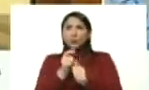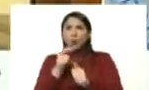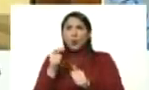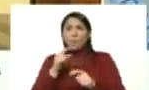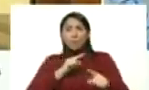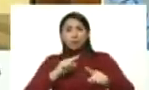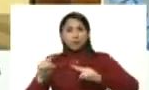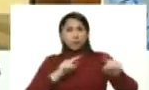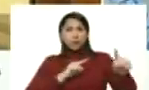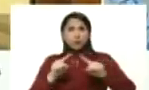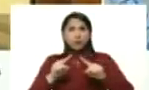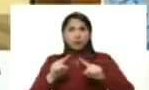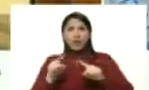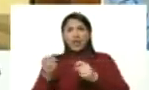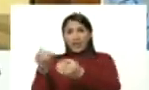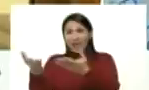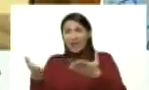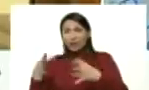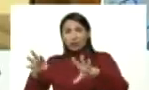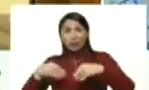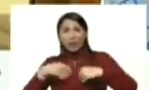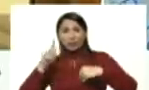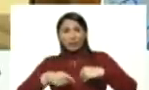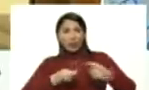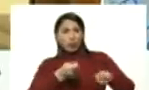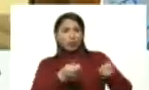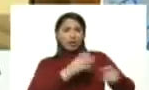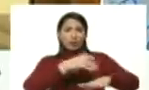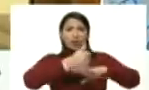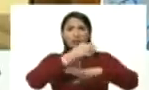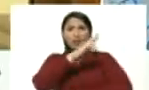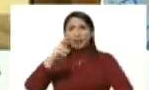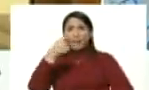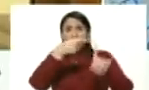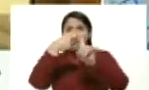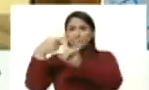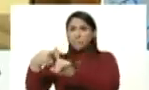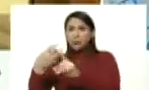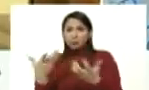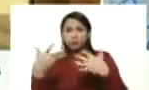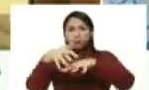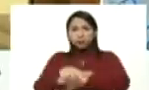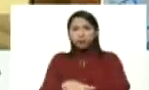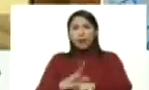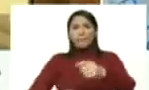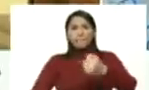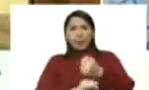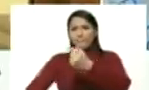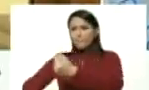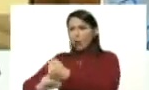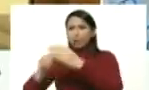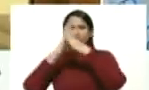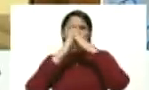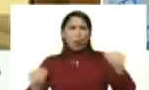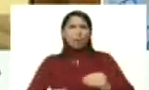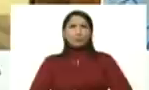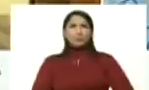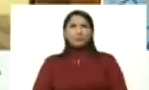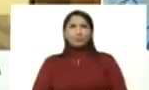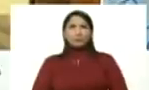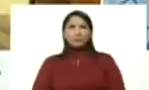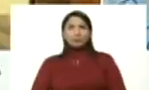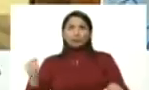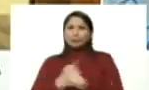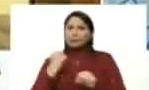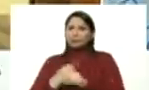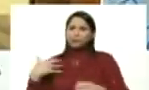que ellos vienen tomando y la Contraloría General de la República se suma y apoya todo ese